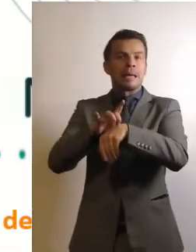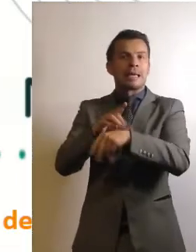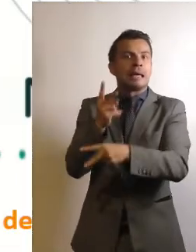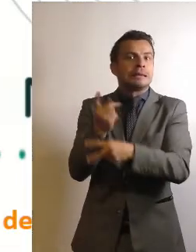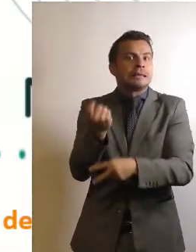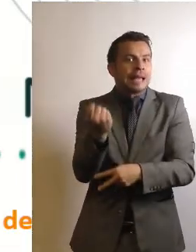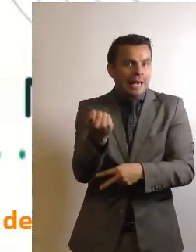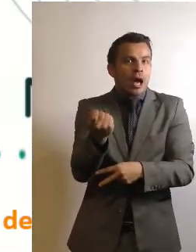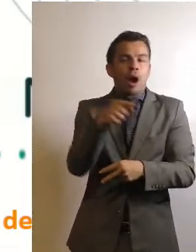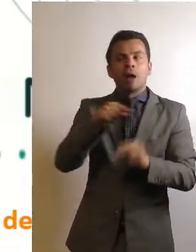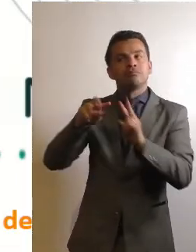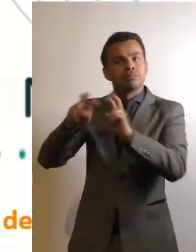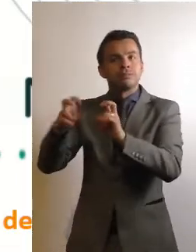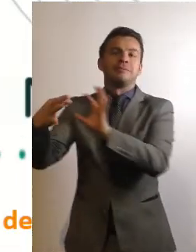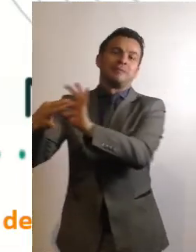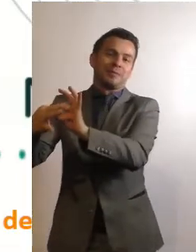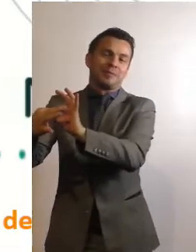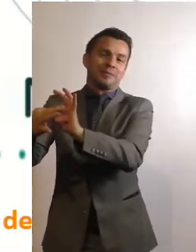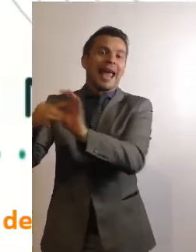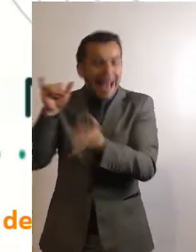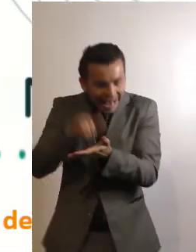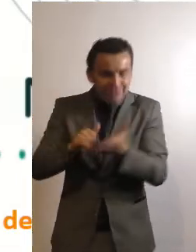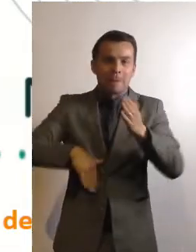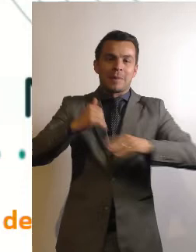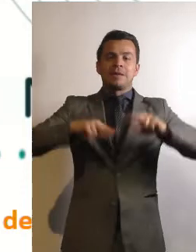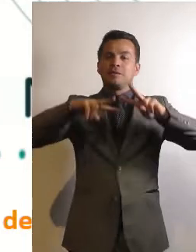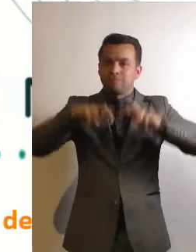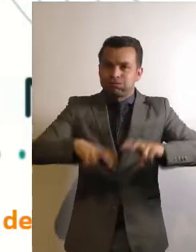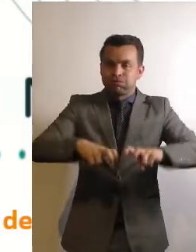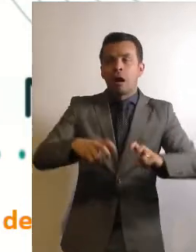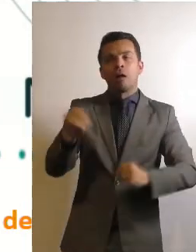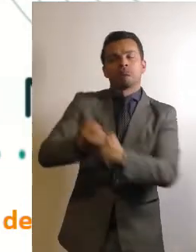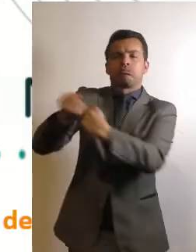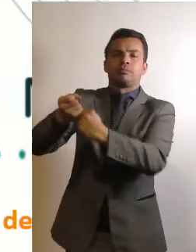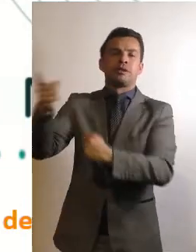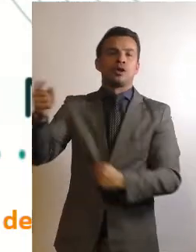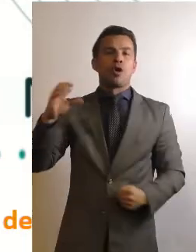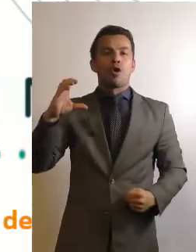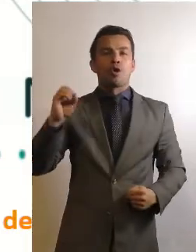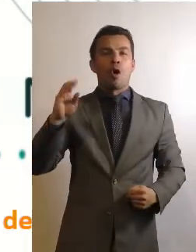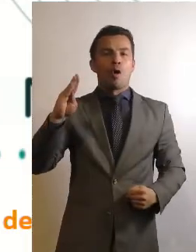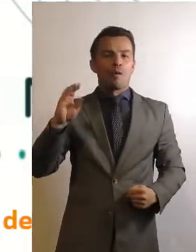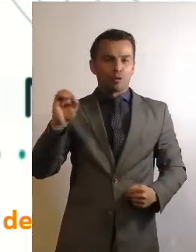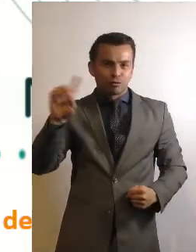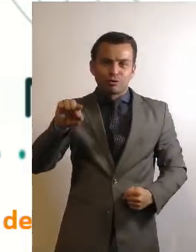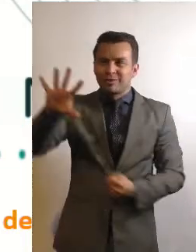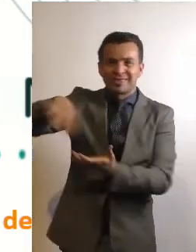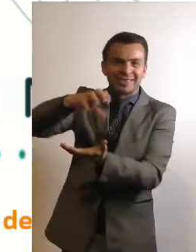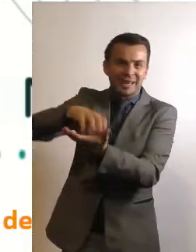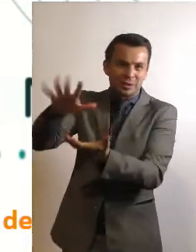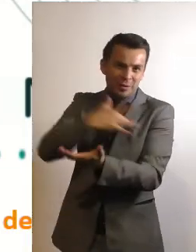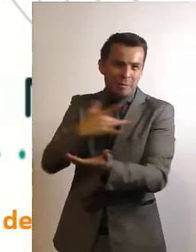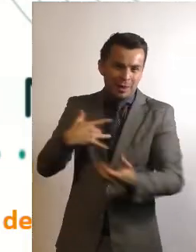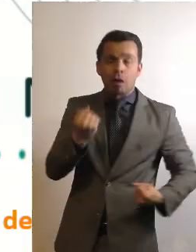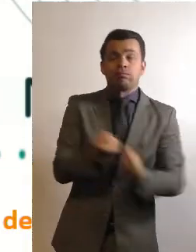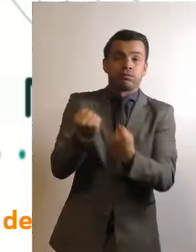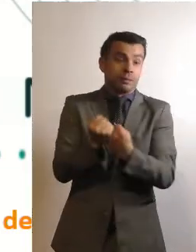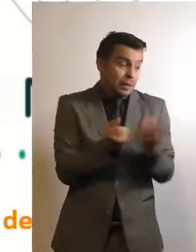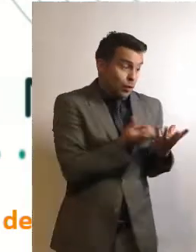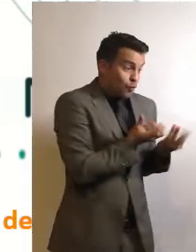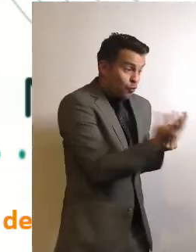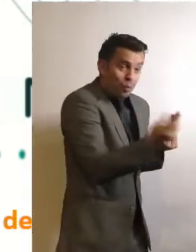así vamos a ir fortaleciendo la investigación de los Cobos Medical Center con nuestros grupos de investigación